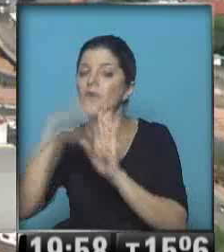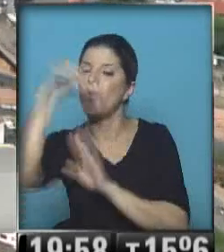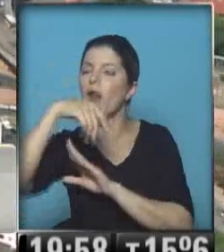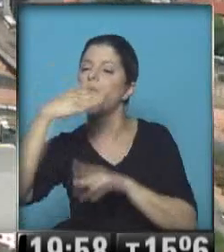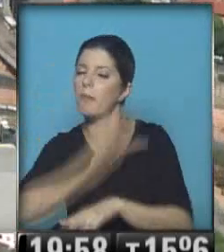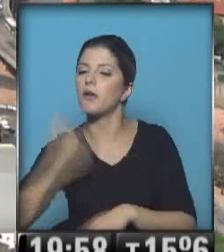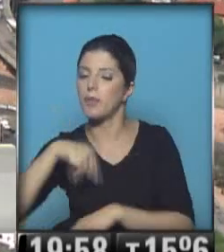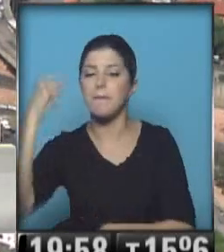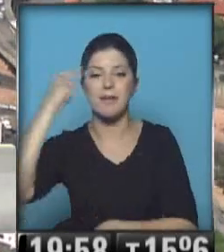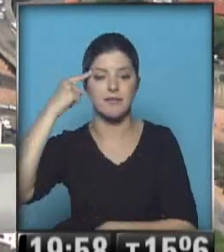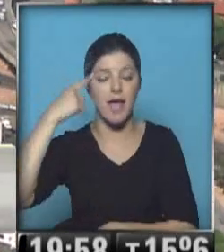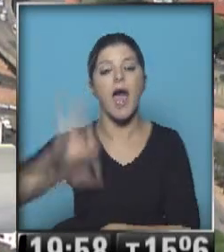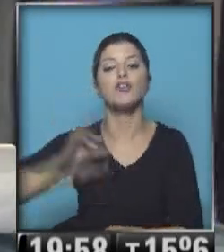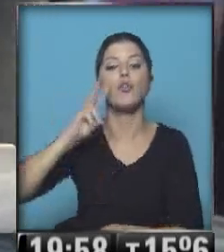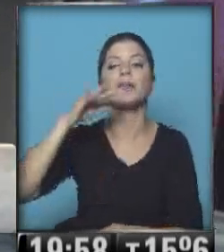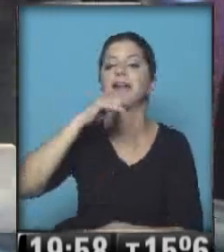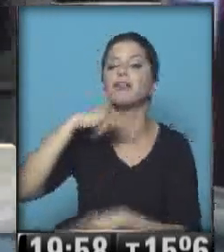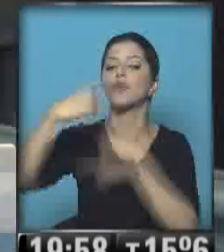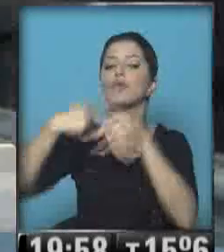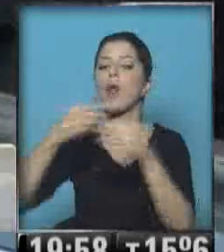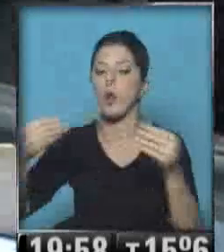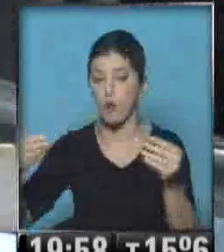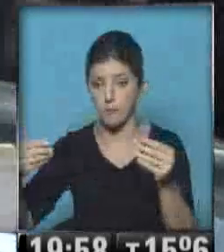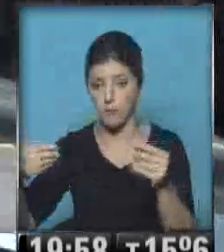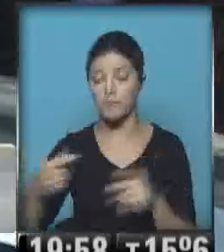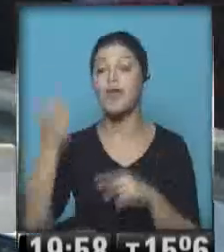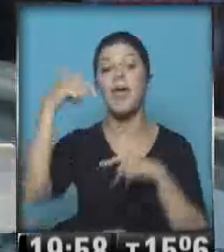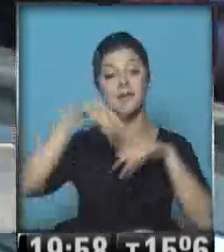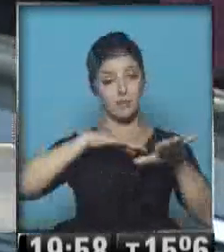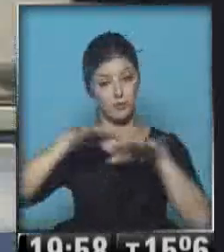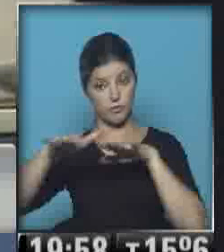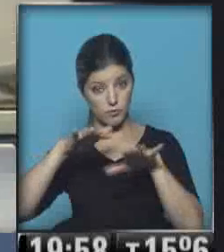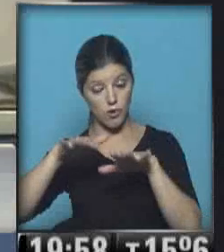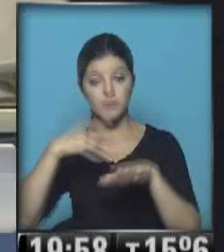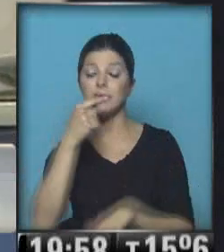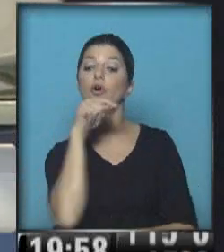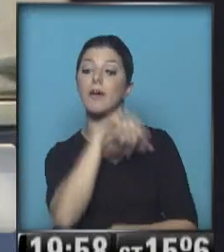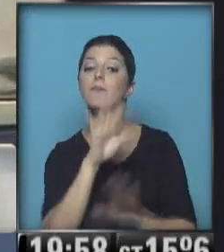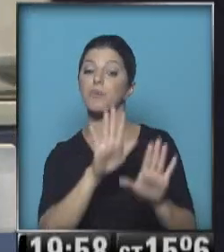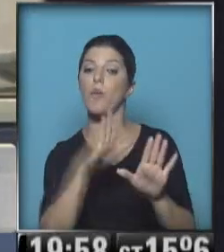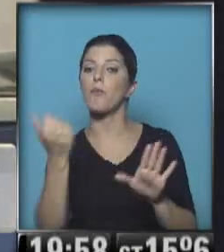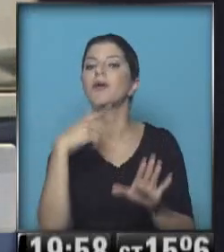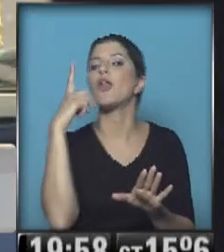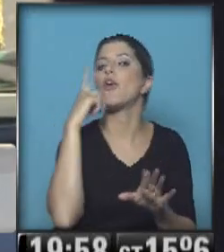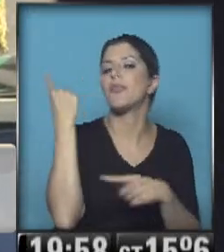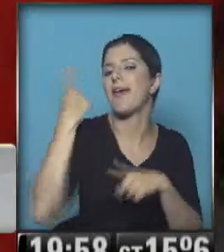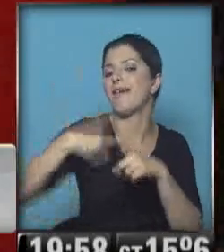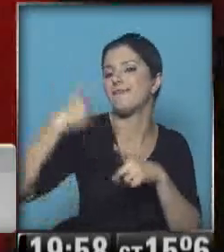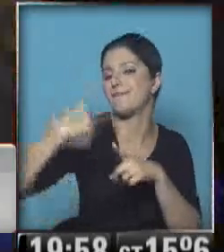proyecciones para este año 2014. Mantega atribuyó la contracción de la actividad al elevado número de días festivos que